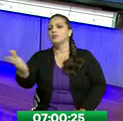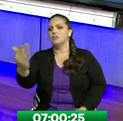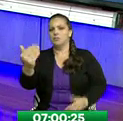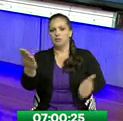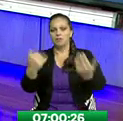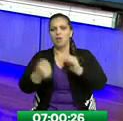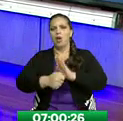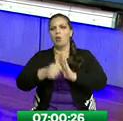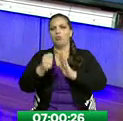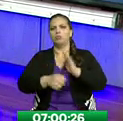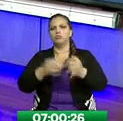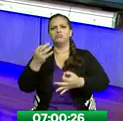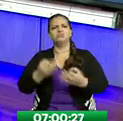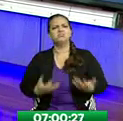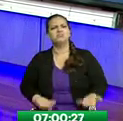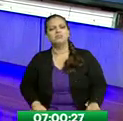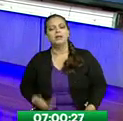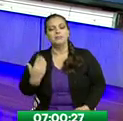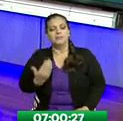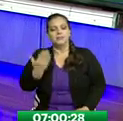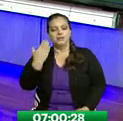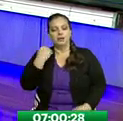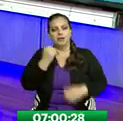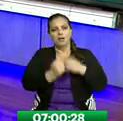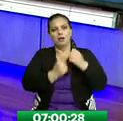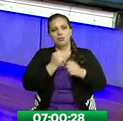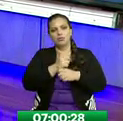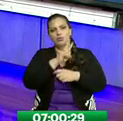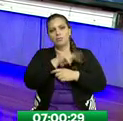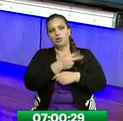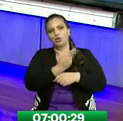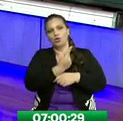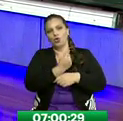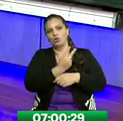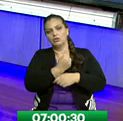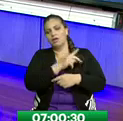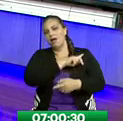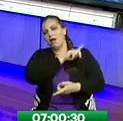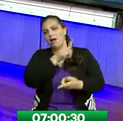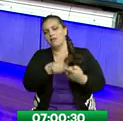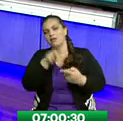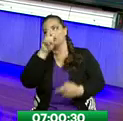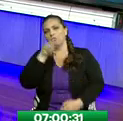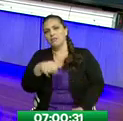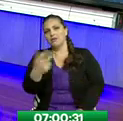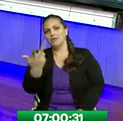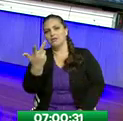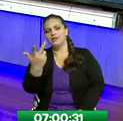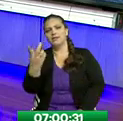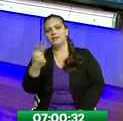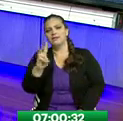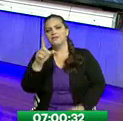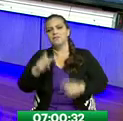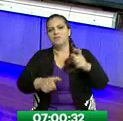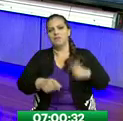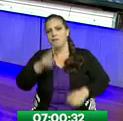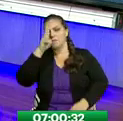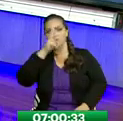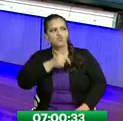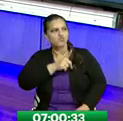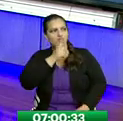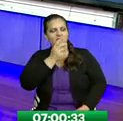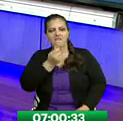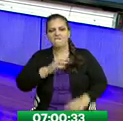2012-2016. Entre los procesados se encuentra el expresidente Rafael Correa. Existe incertidumbre en